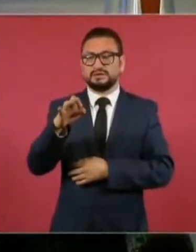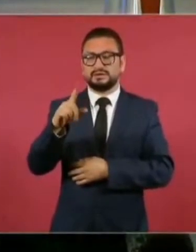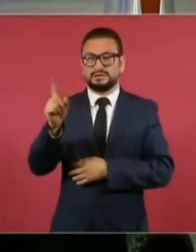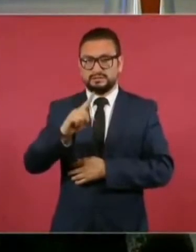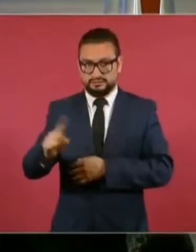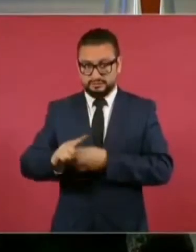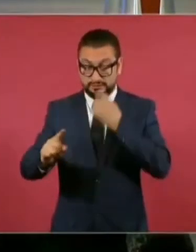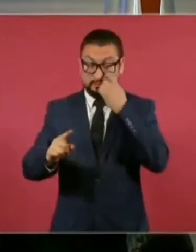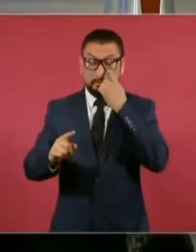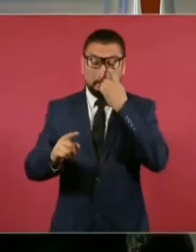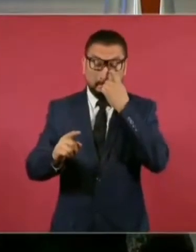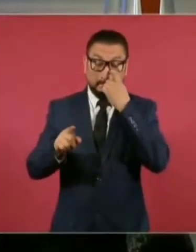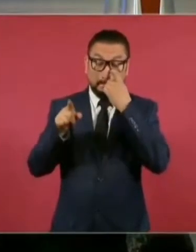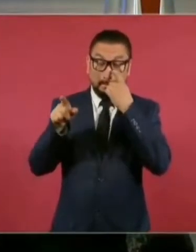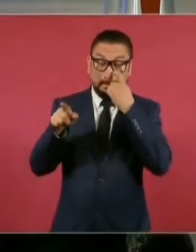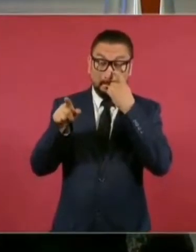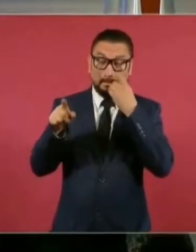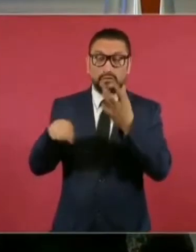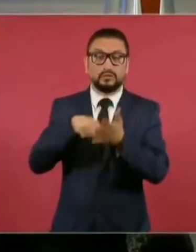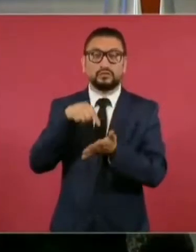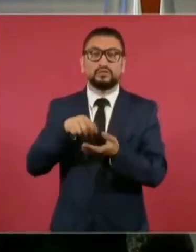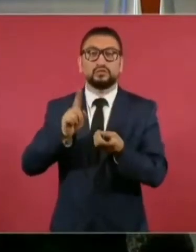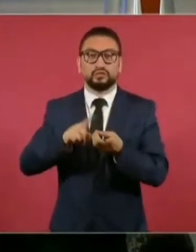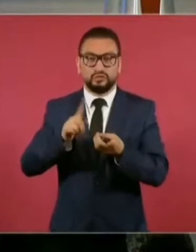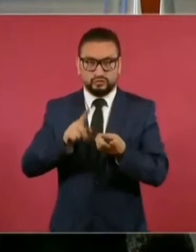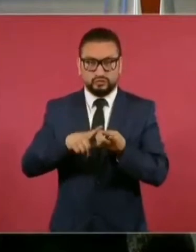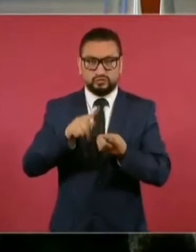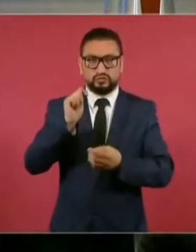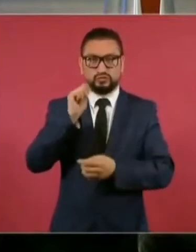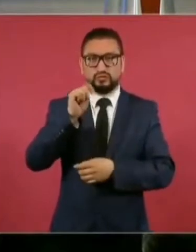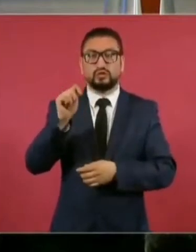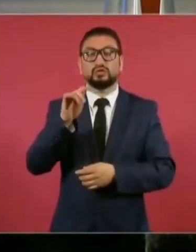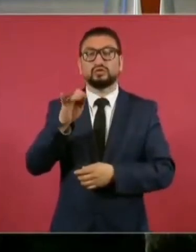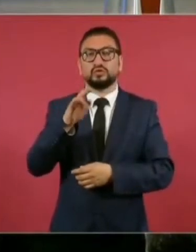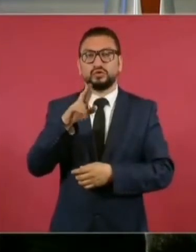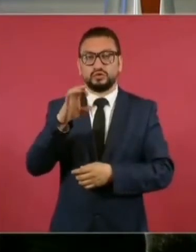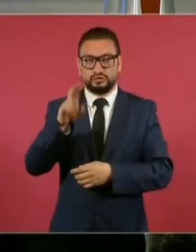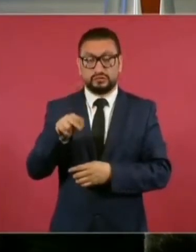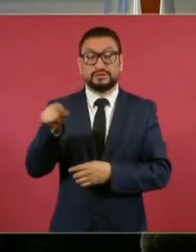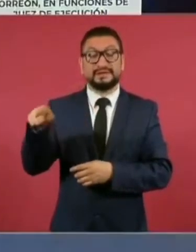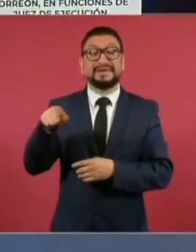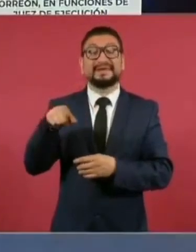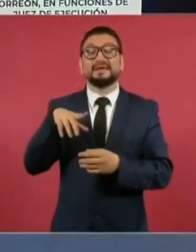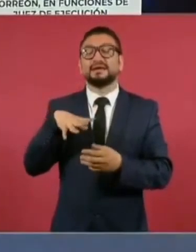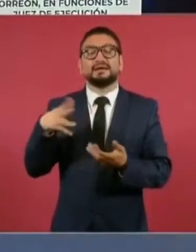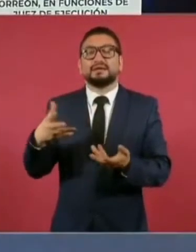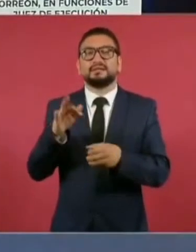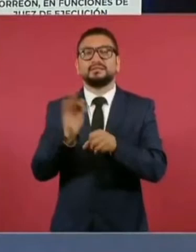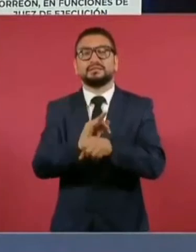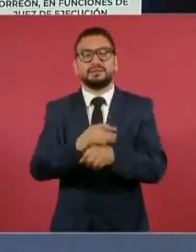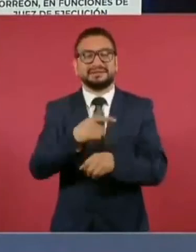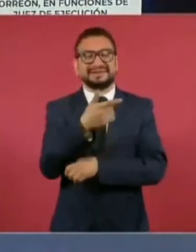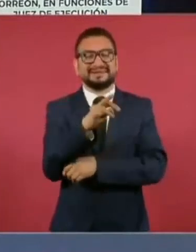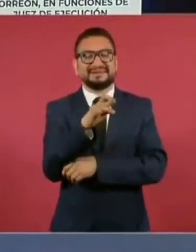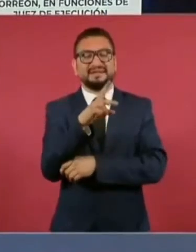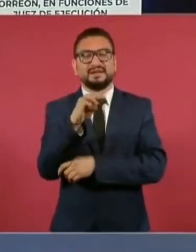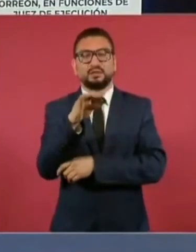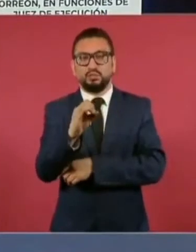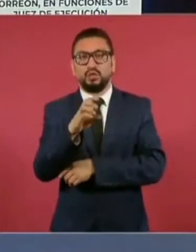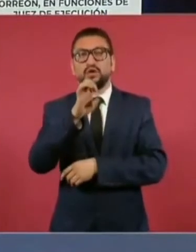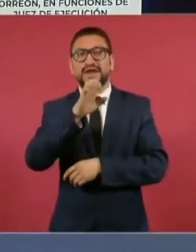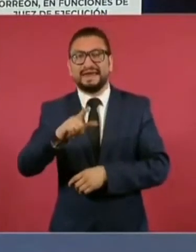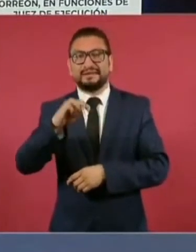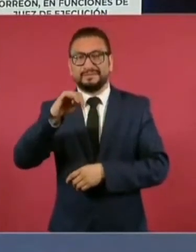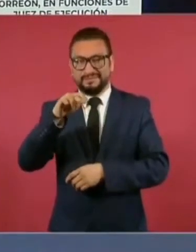Hernández, él está en Torreón, su sede está en Torreón y beneficia a Guillermo El Memo. Él